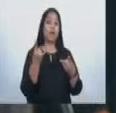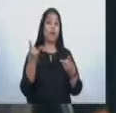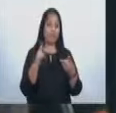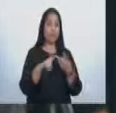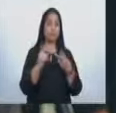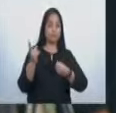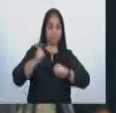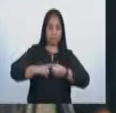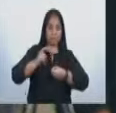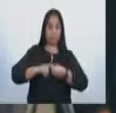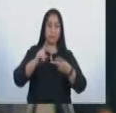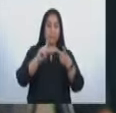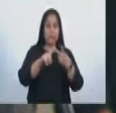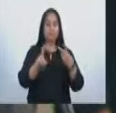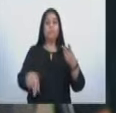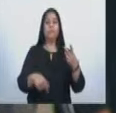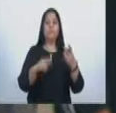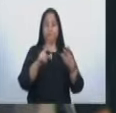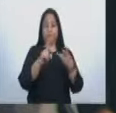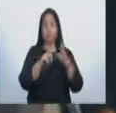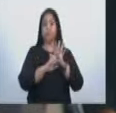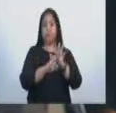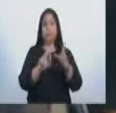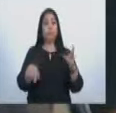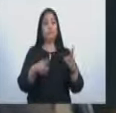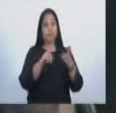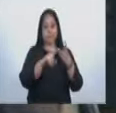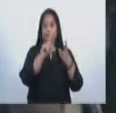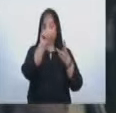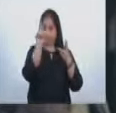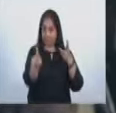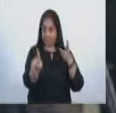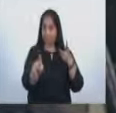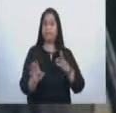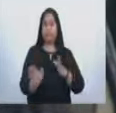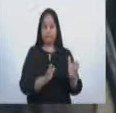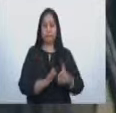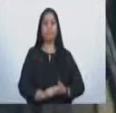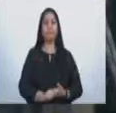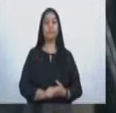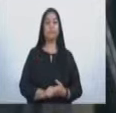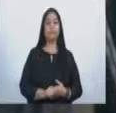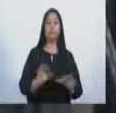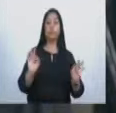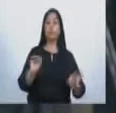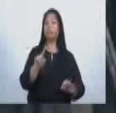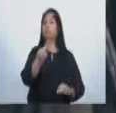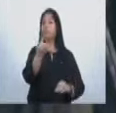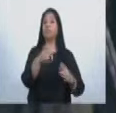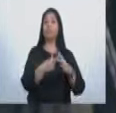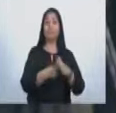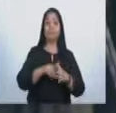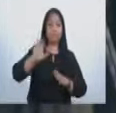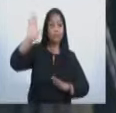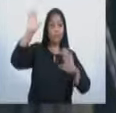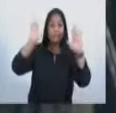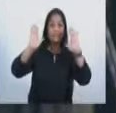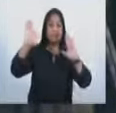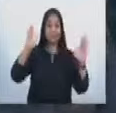están participando A cuál universidad representan y hacer su pregunta Bueno quién quiere empezar levanten su